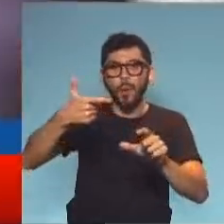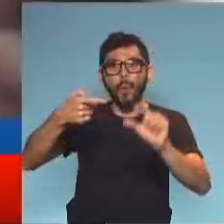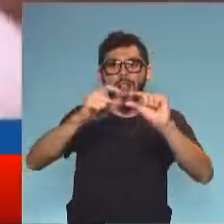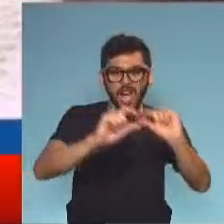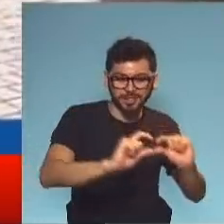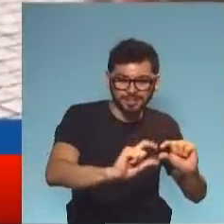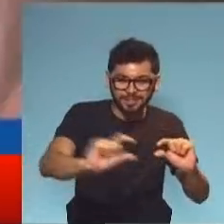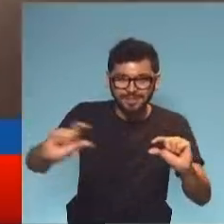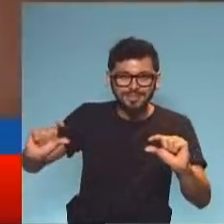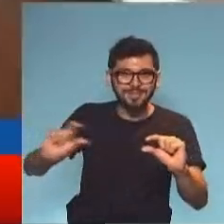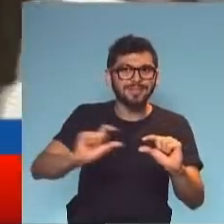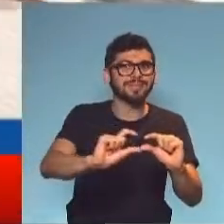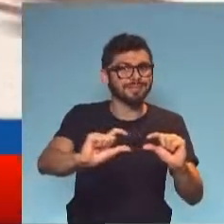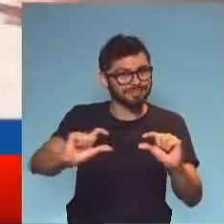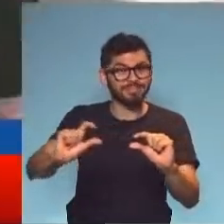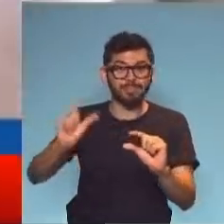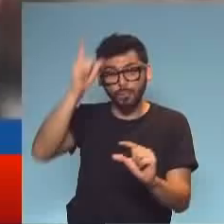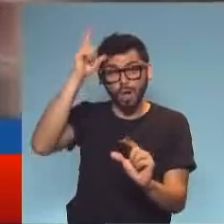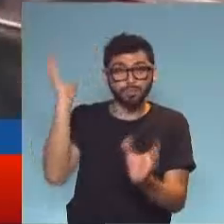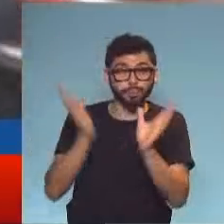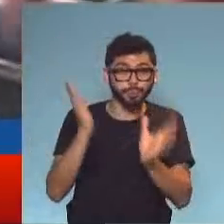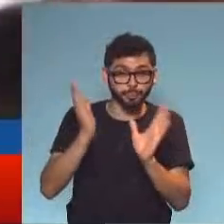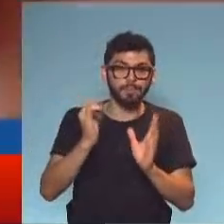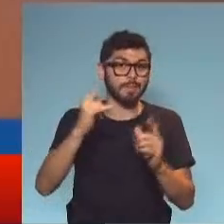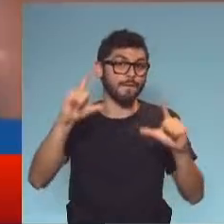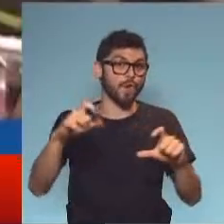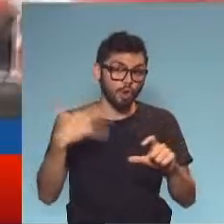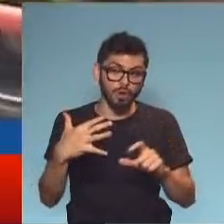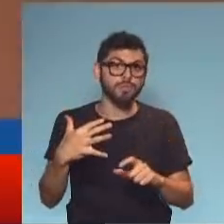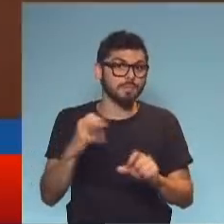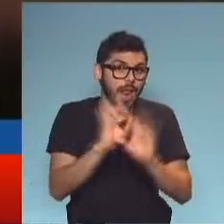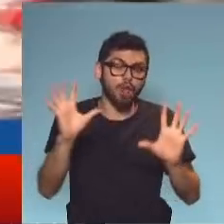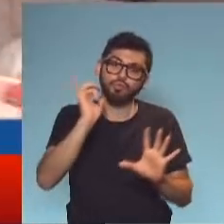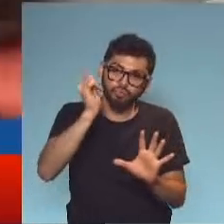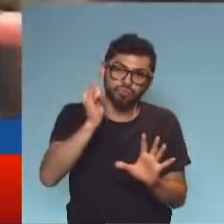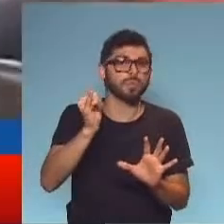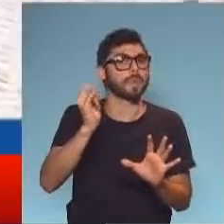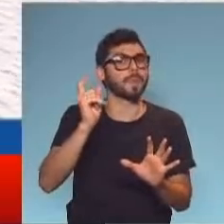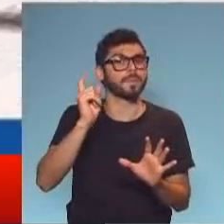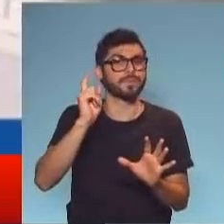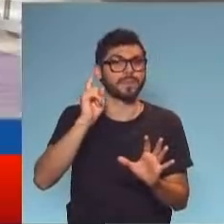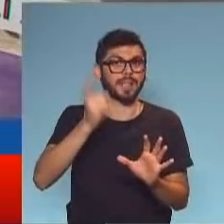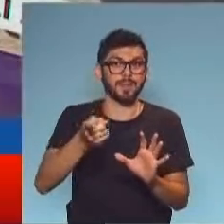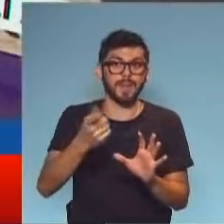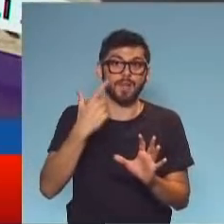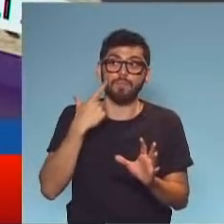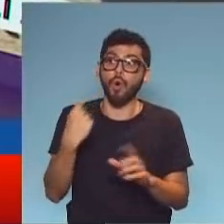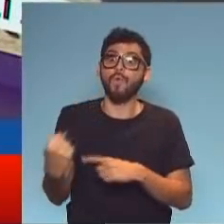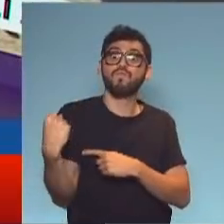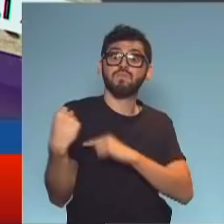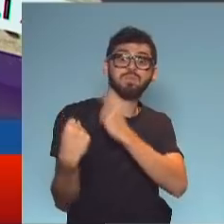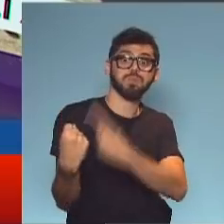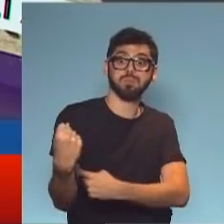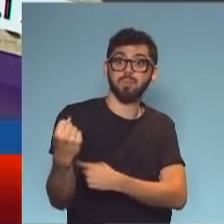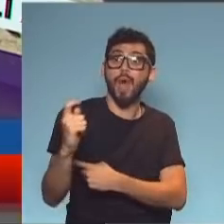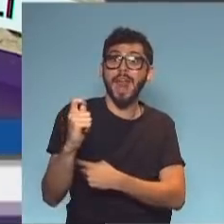la policía. Suerte de resumen de la violencia, ¿no? Esa fotografía. Definitivamente, y reproducen también. Y de quienes tienen la mayor fuerza en este caso,